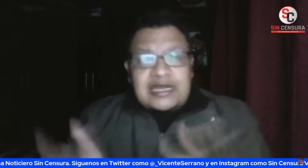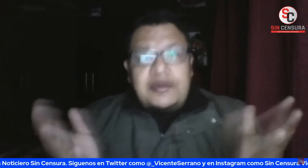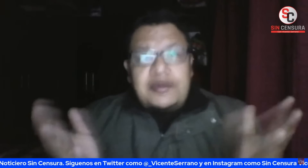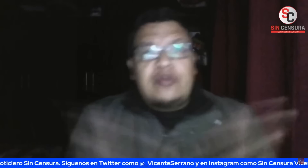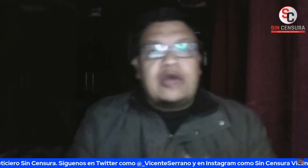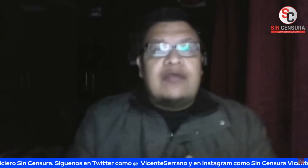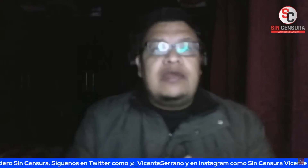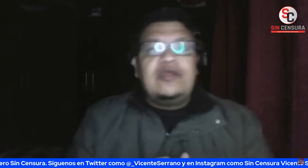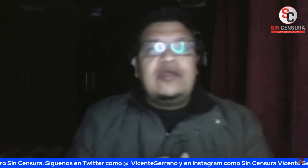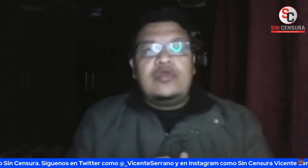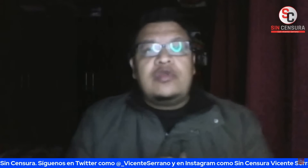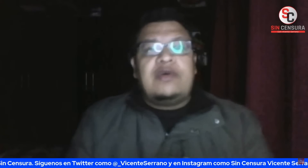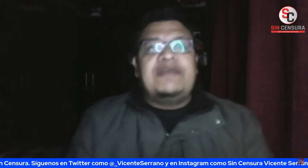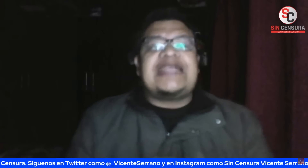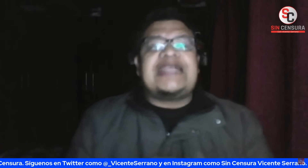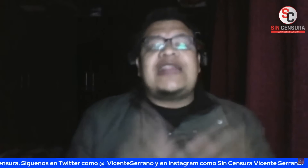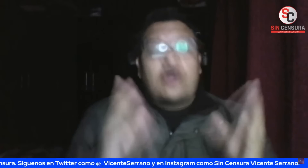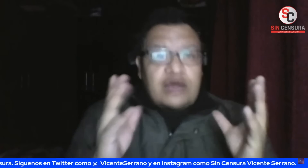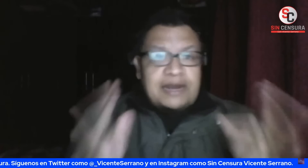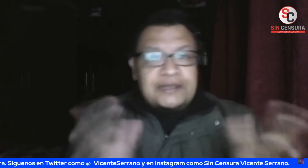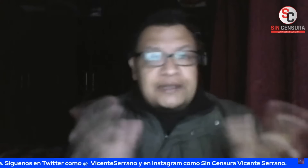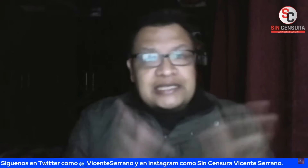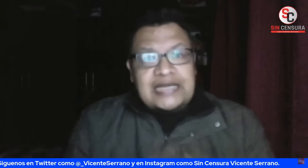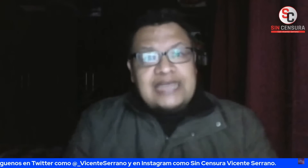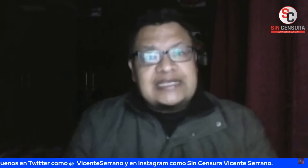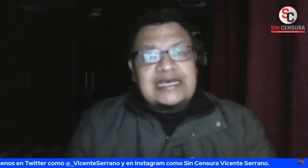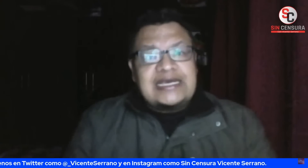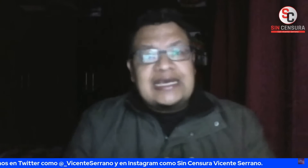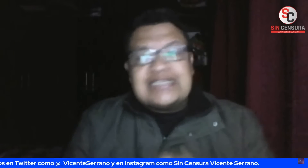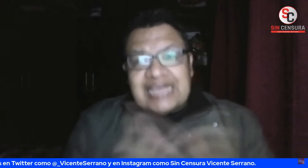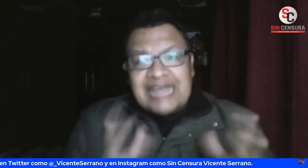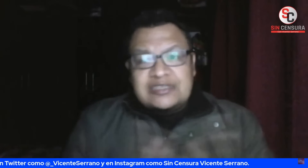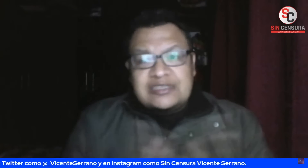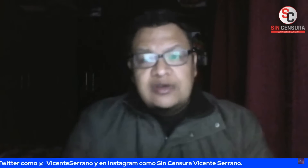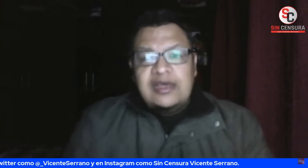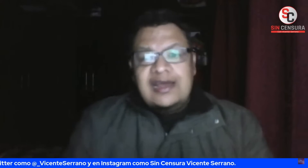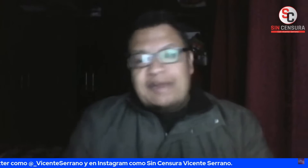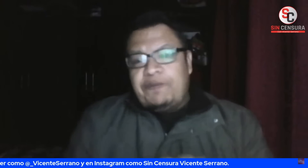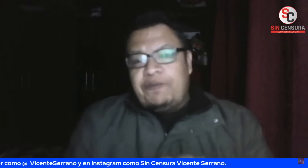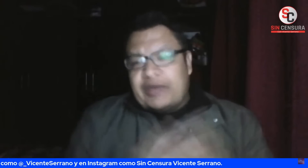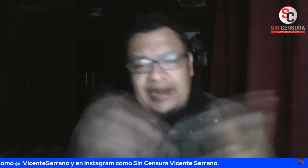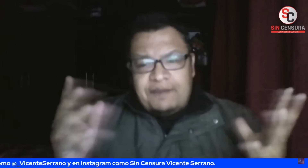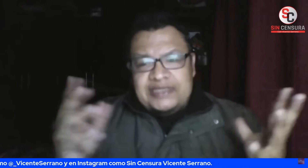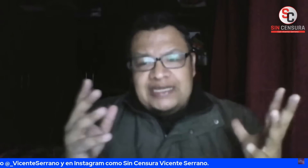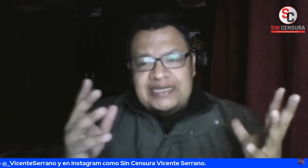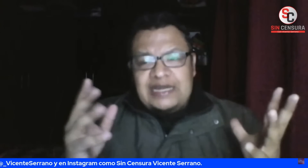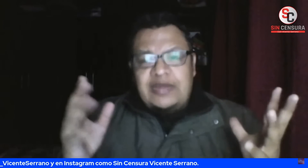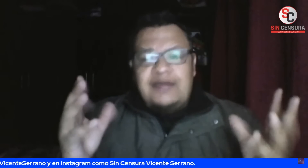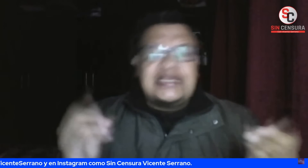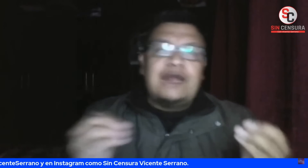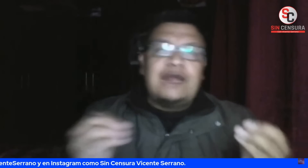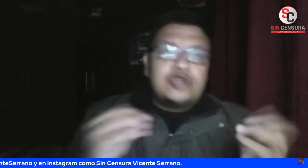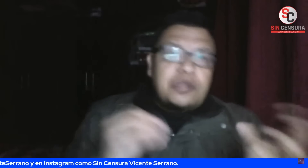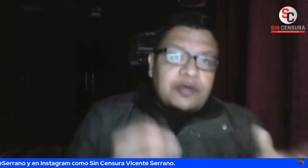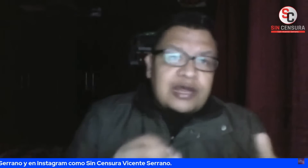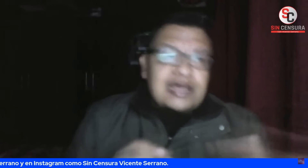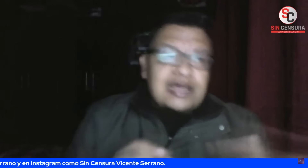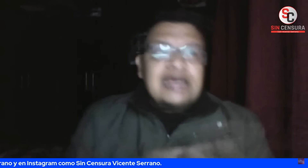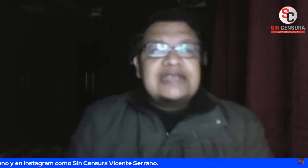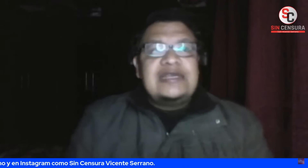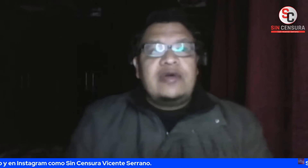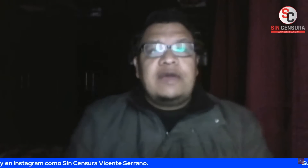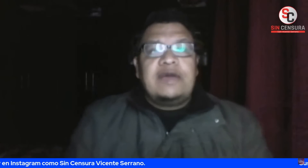el presidente ya hubiera otorgado un indulto en vista de todo lo que representa este caso, porque representa no nada más el abuso de